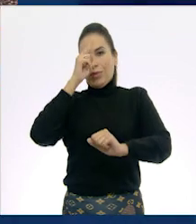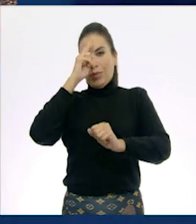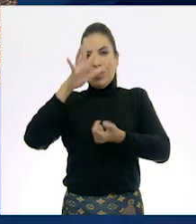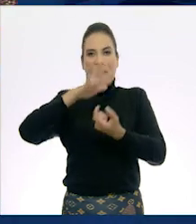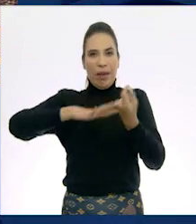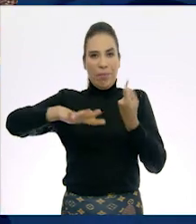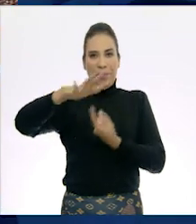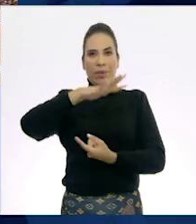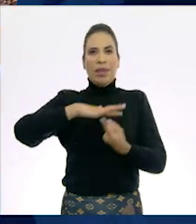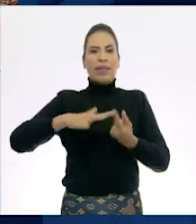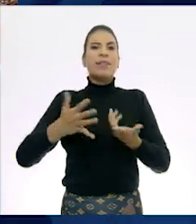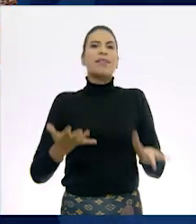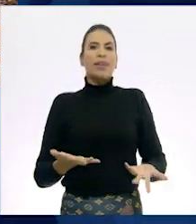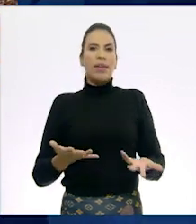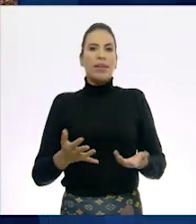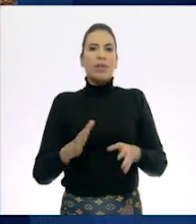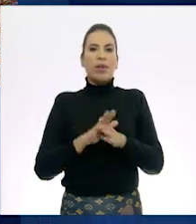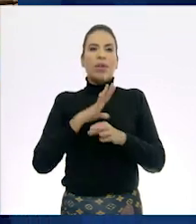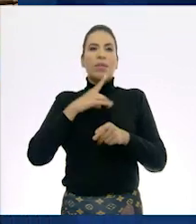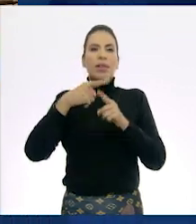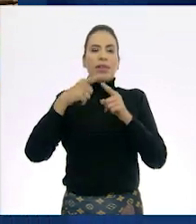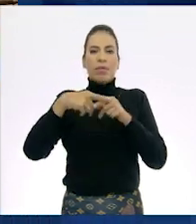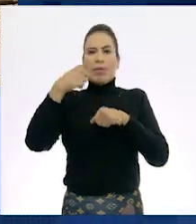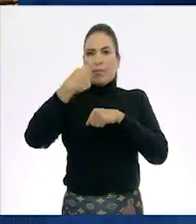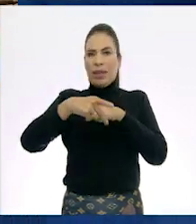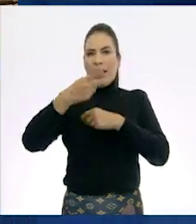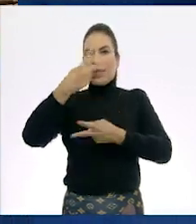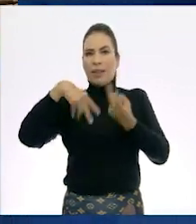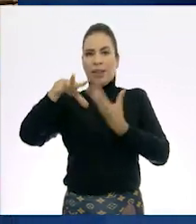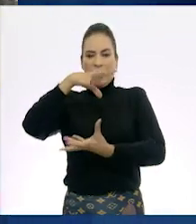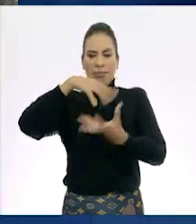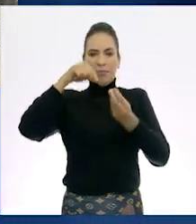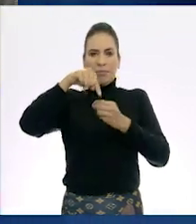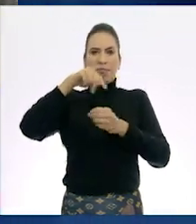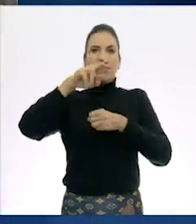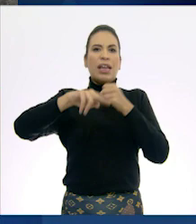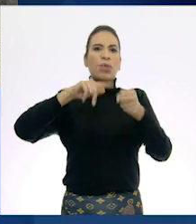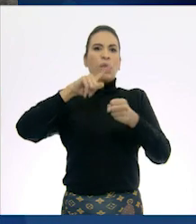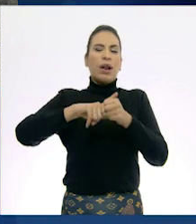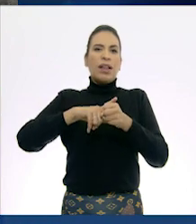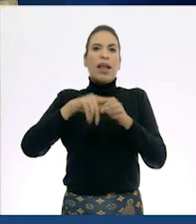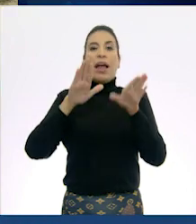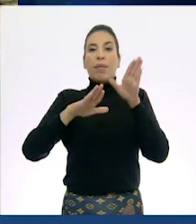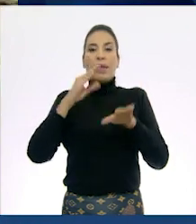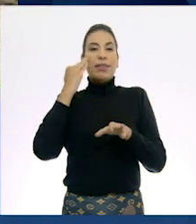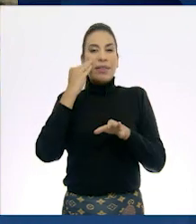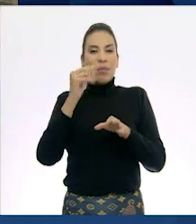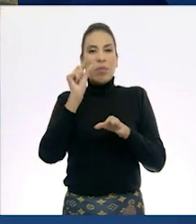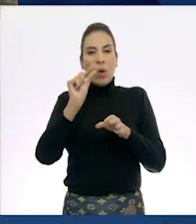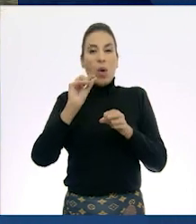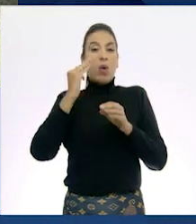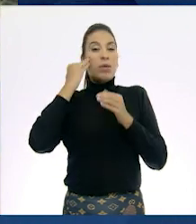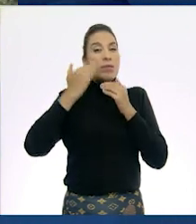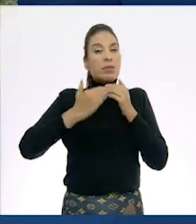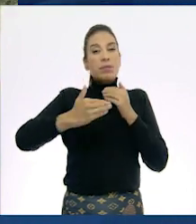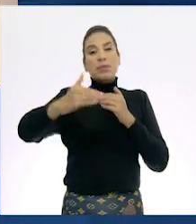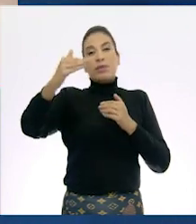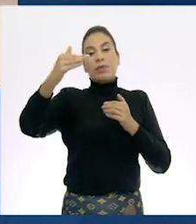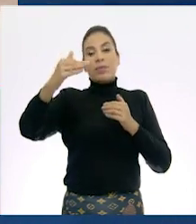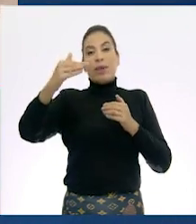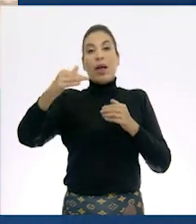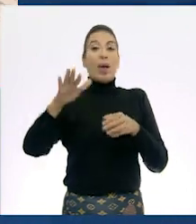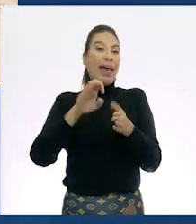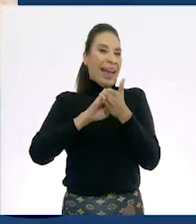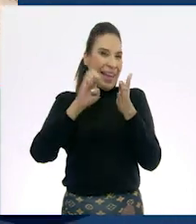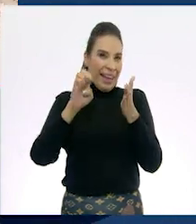ambiental, es decir, un daño que pone en riesgo los recursos naturales de manera momentánea o que se prolonga en el tiempo.